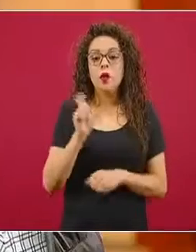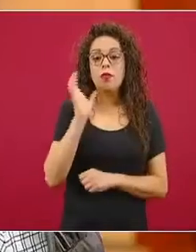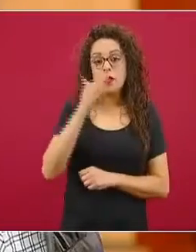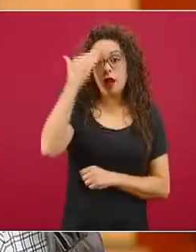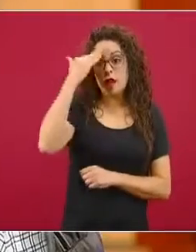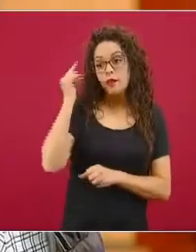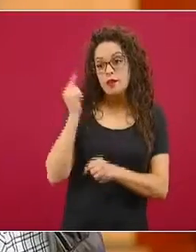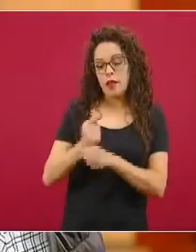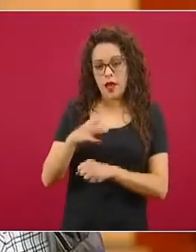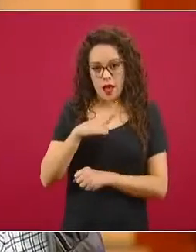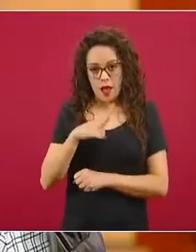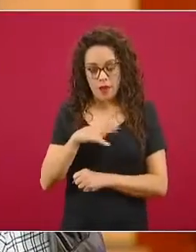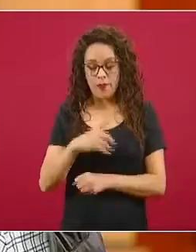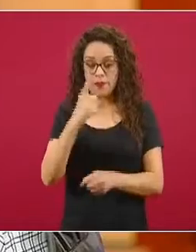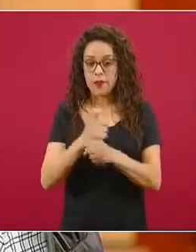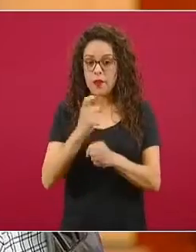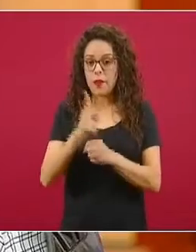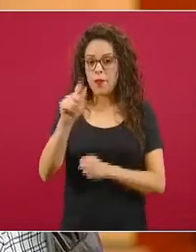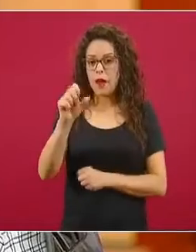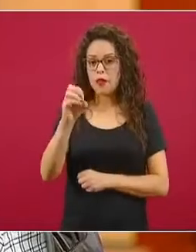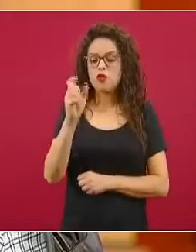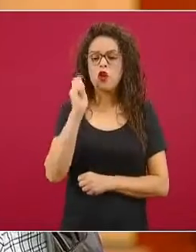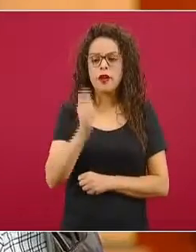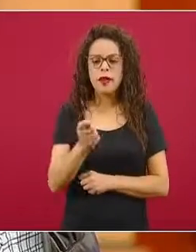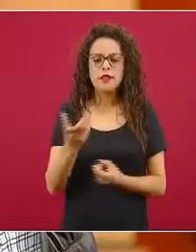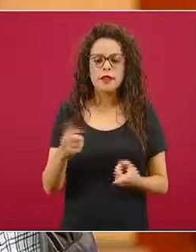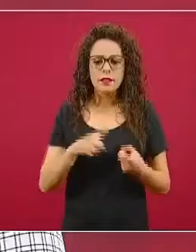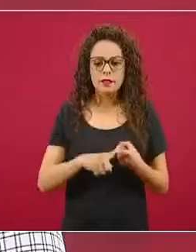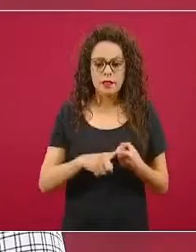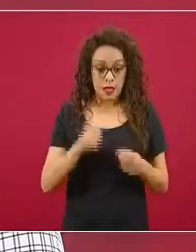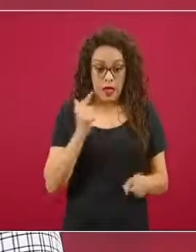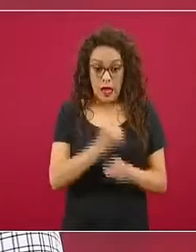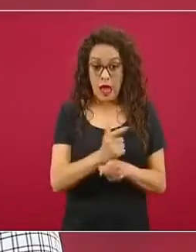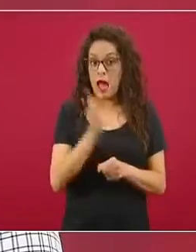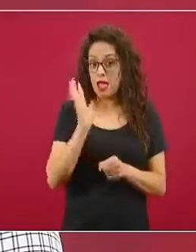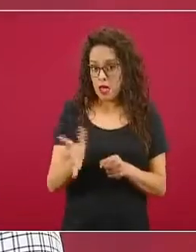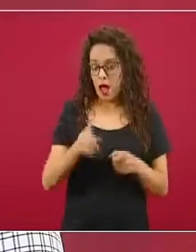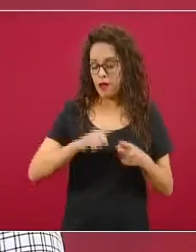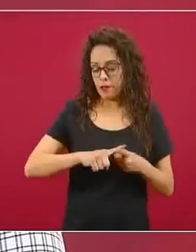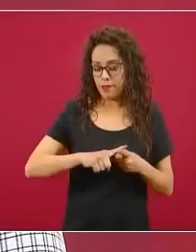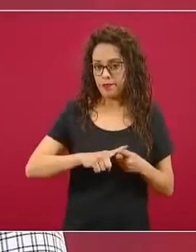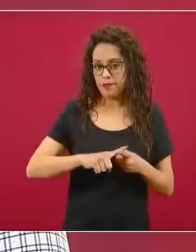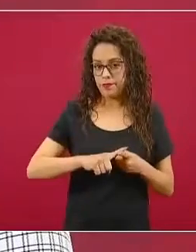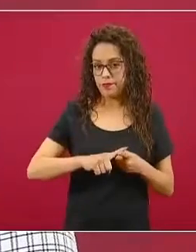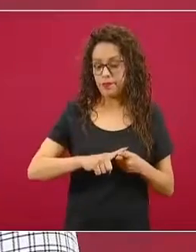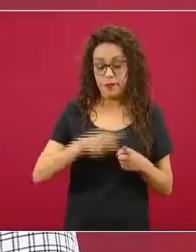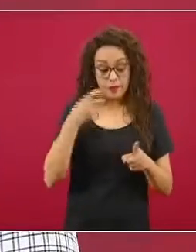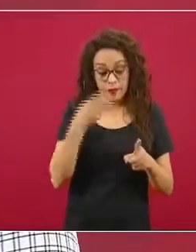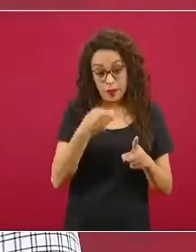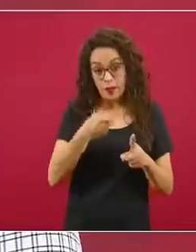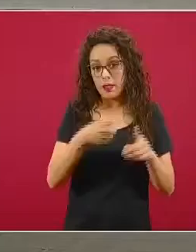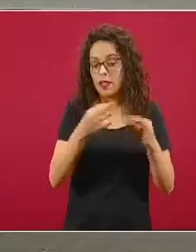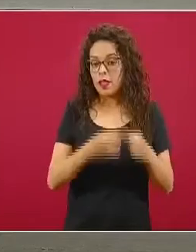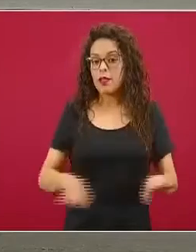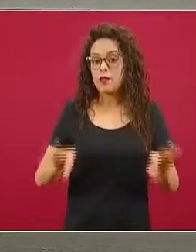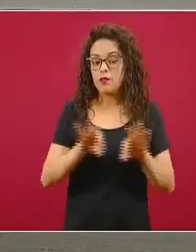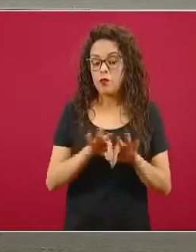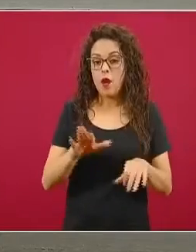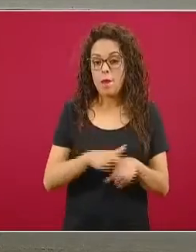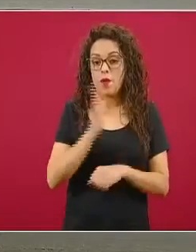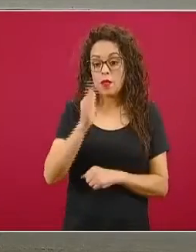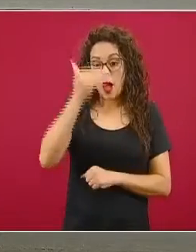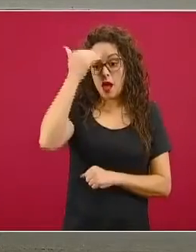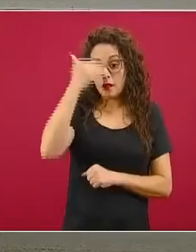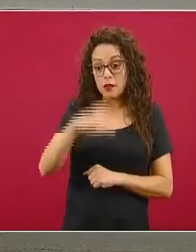brote. El primer paso es solamente la identificación, pero además es importante porque a través del conocimiento de